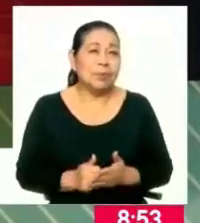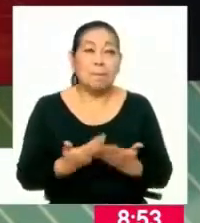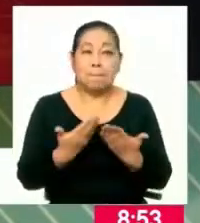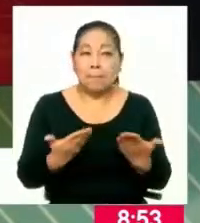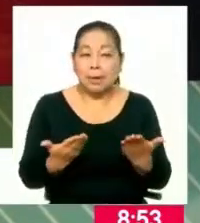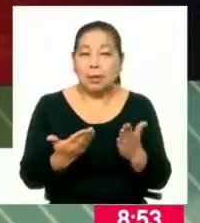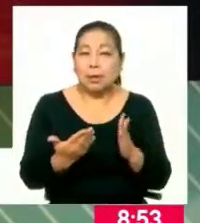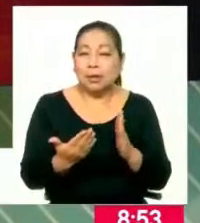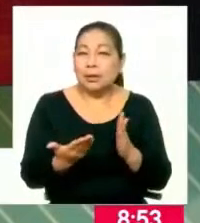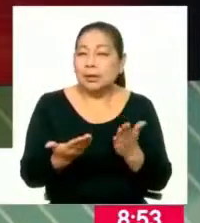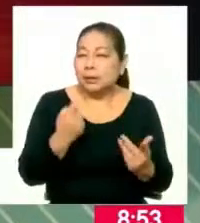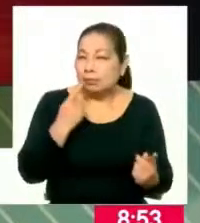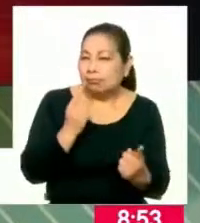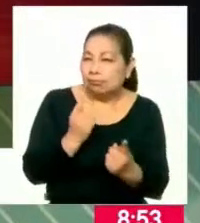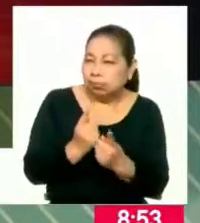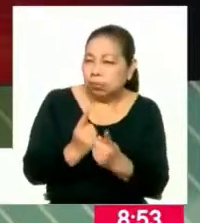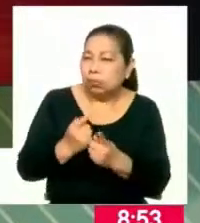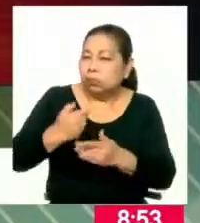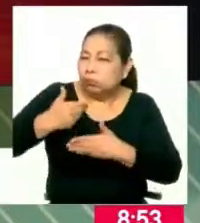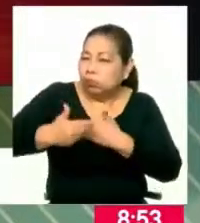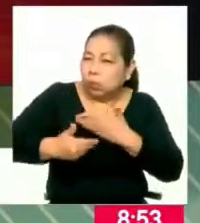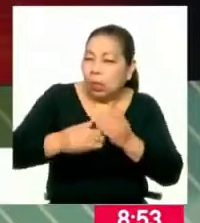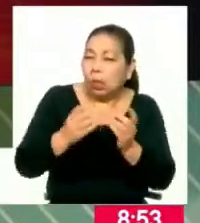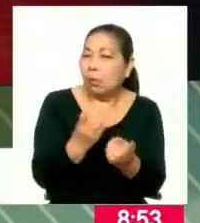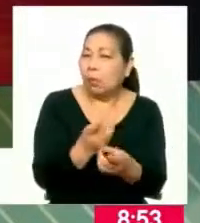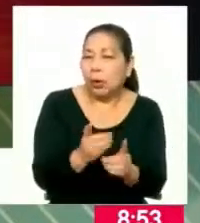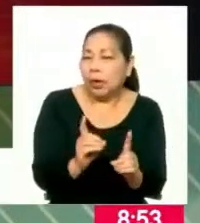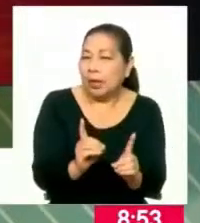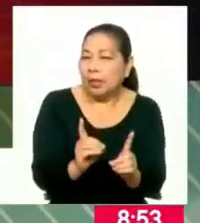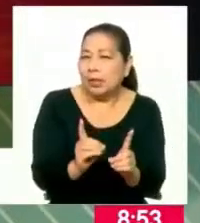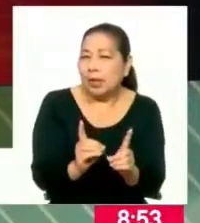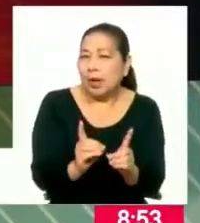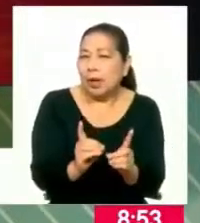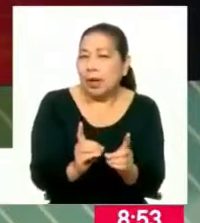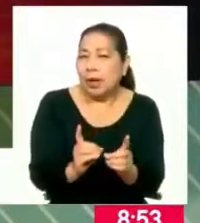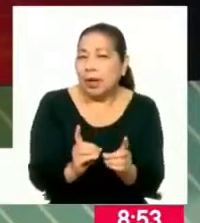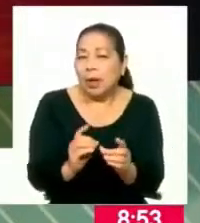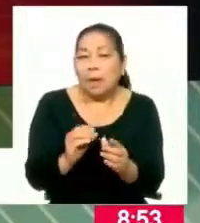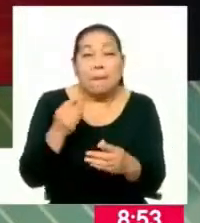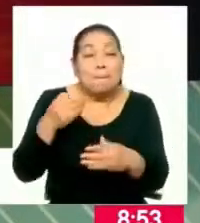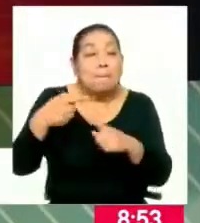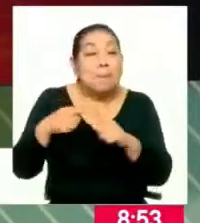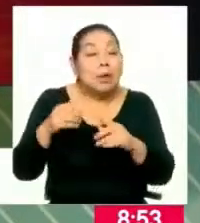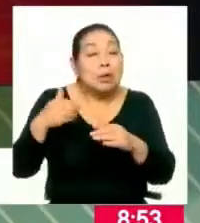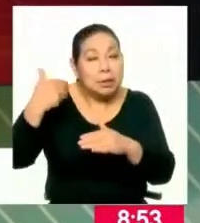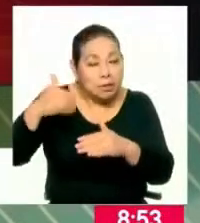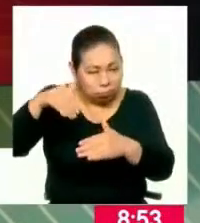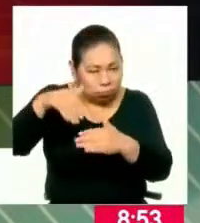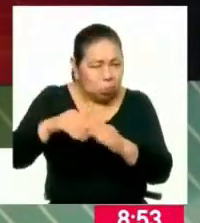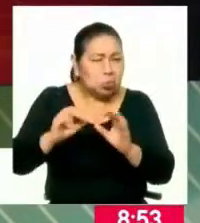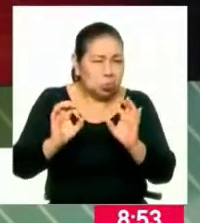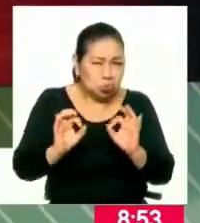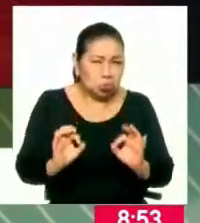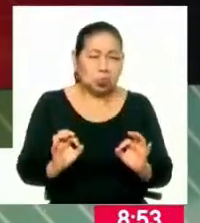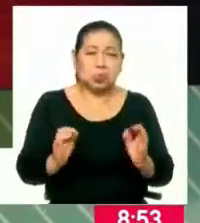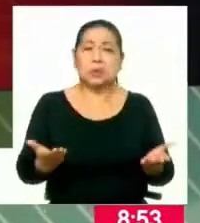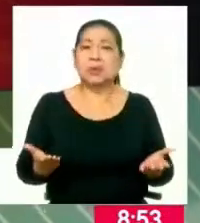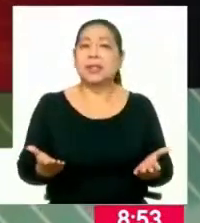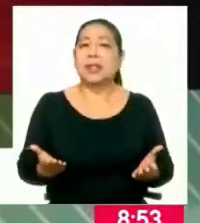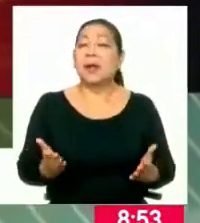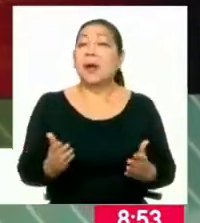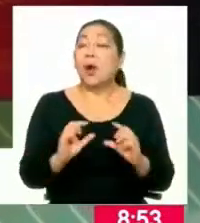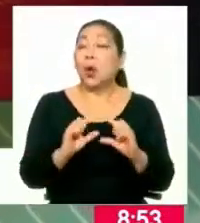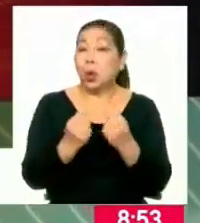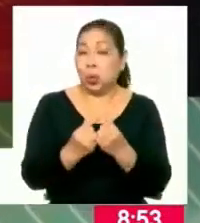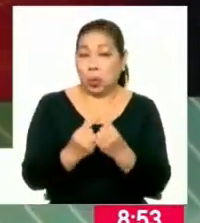aspecto, adjetivo, procedimental de la democracia, que es el hecho de ir a las urnas periódicamente. Ya, eso me asegura que